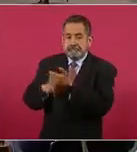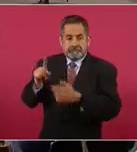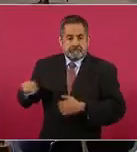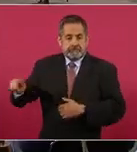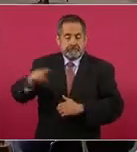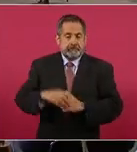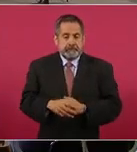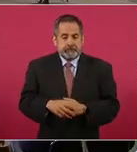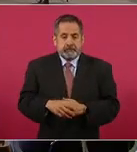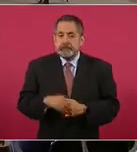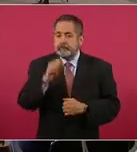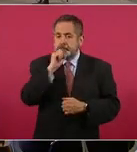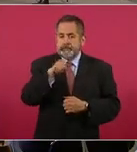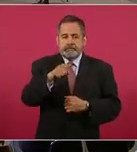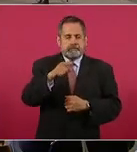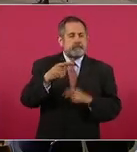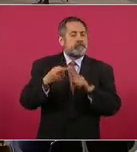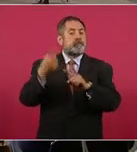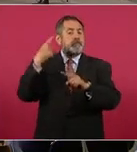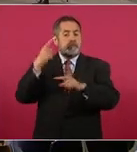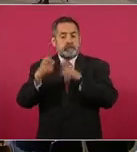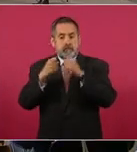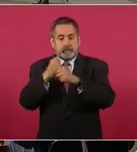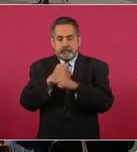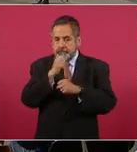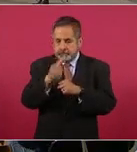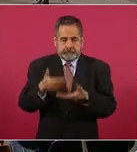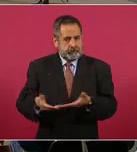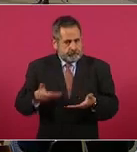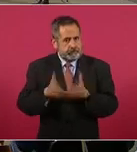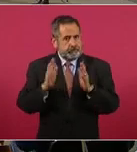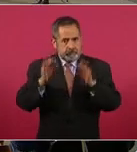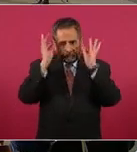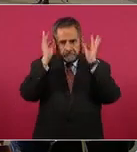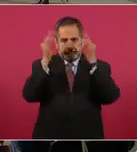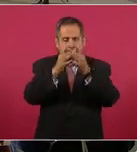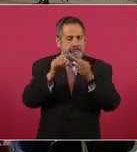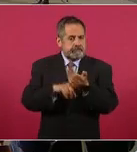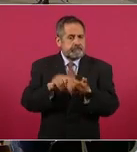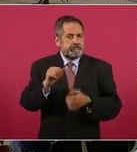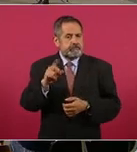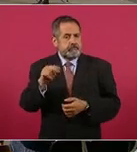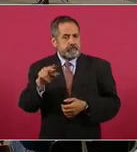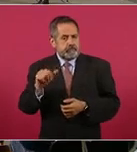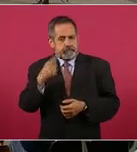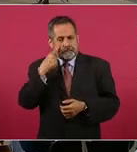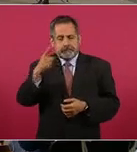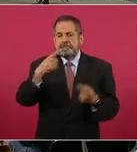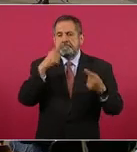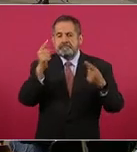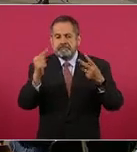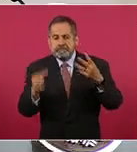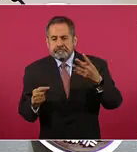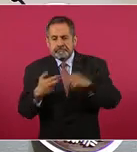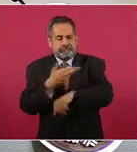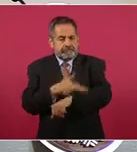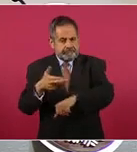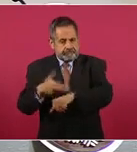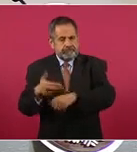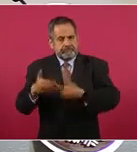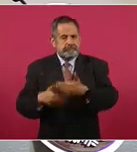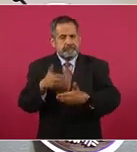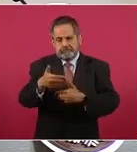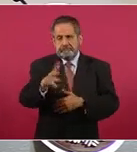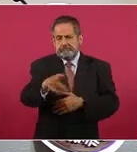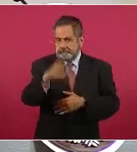las aduanas, porque el año pasado todavía eran aduanas, y las denuncias que aparecen ahí son las que están en proceso, pero ya aduanas,